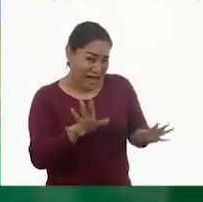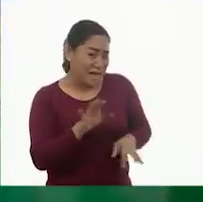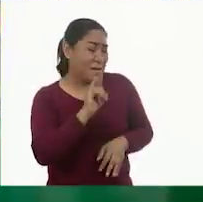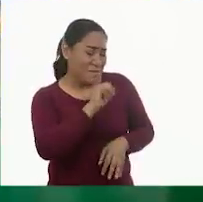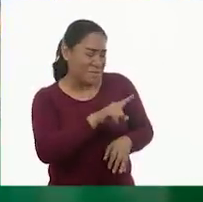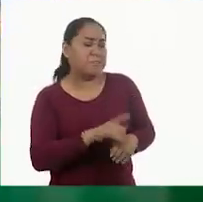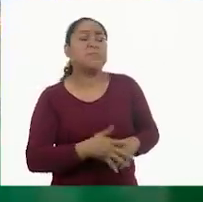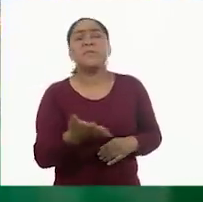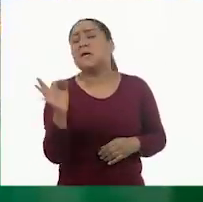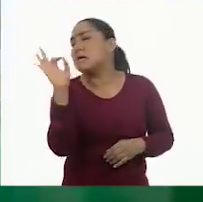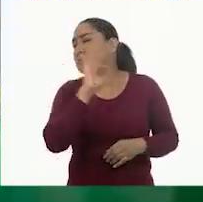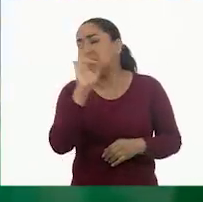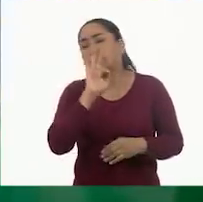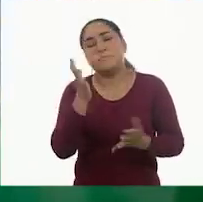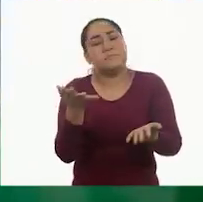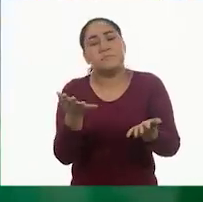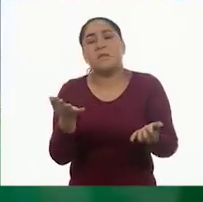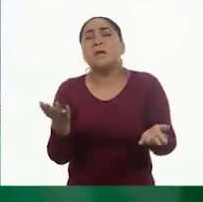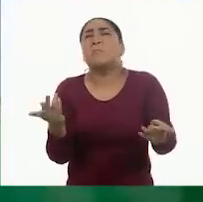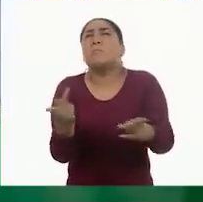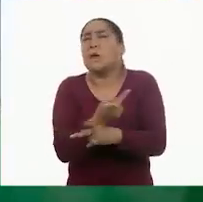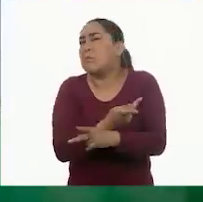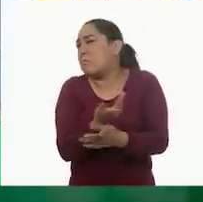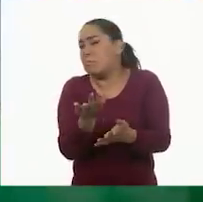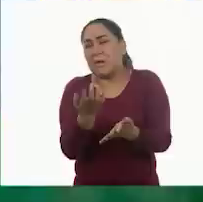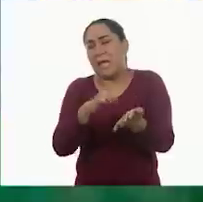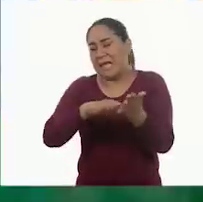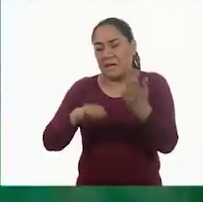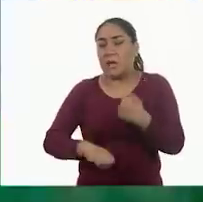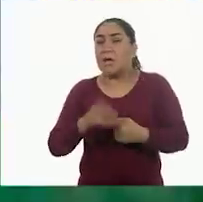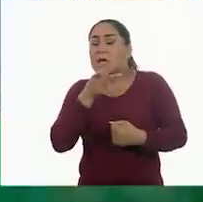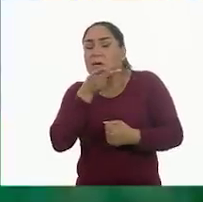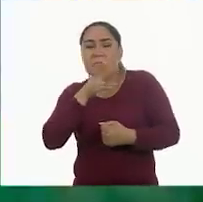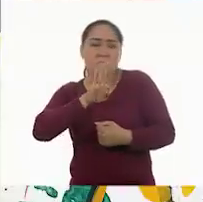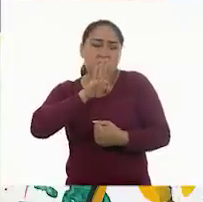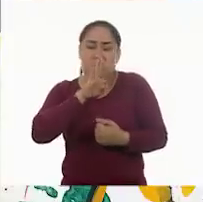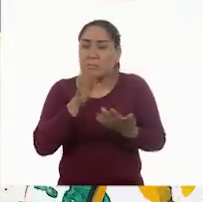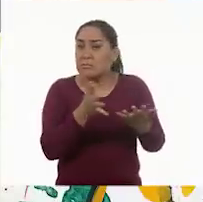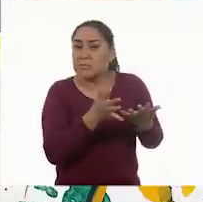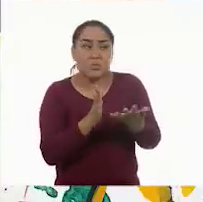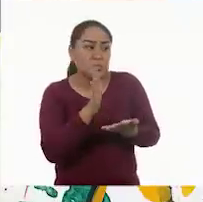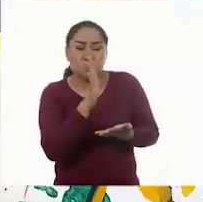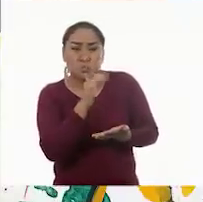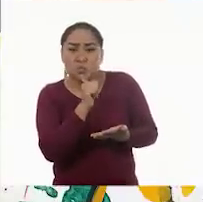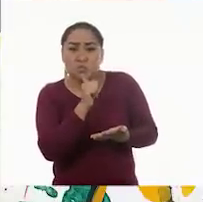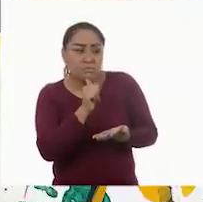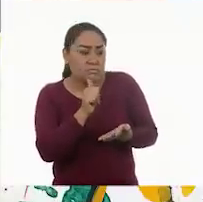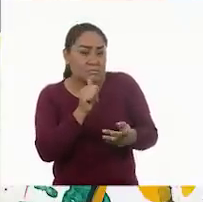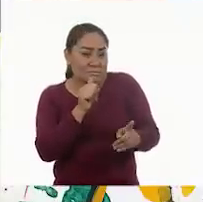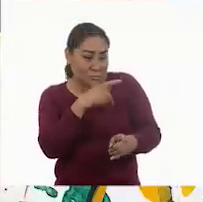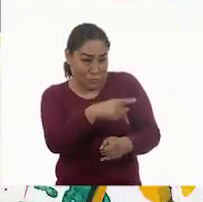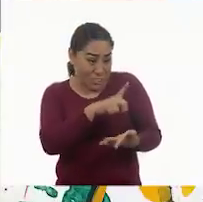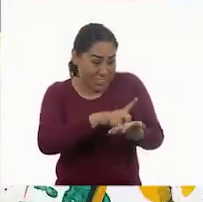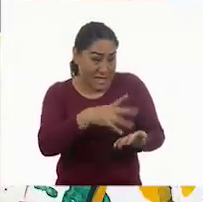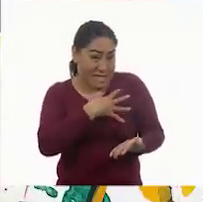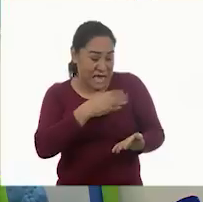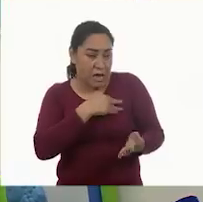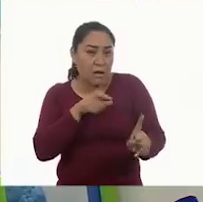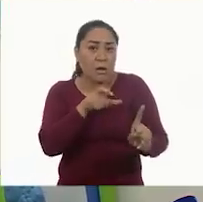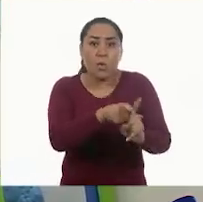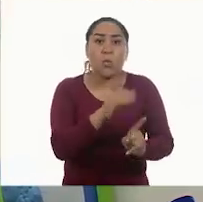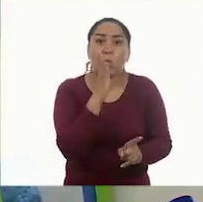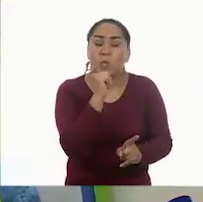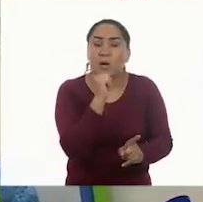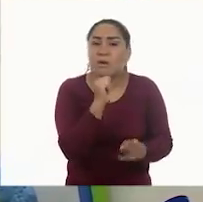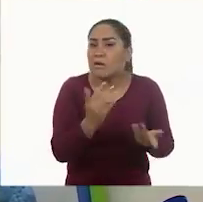¿qué pasaría, por ejemplo, cuando papá o mamá no pueden apoyar a proteger nuestros derechos? ¿Qué cosa